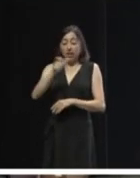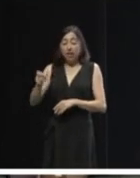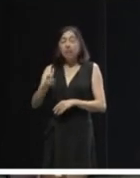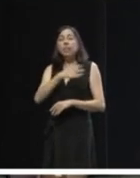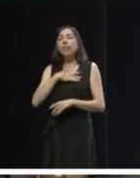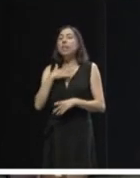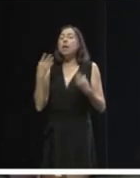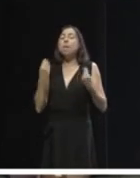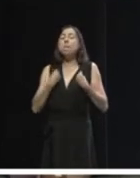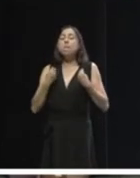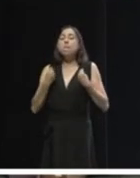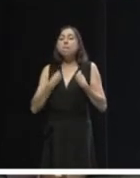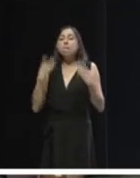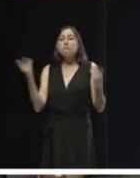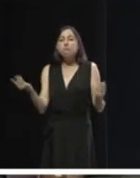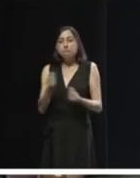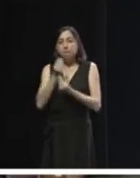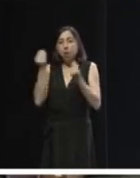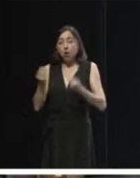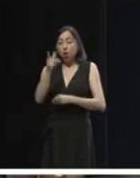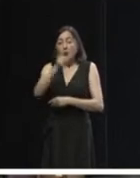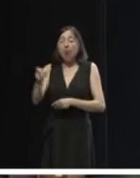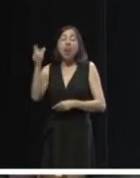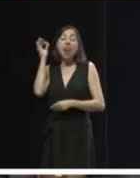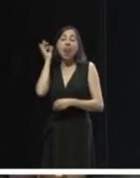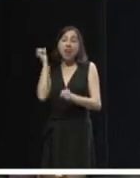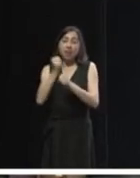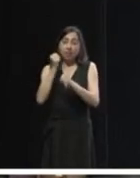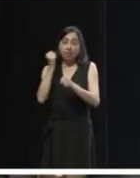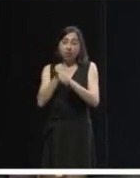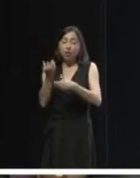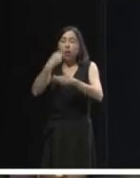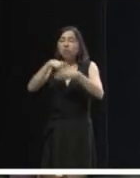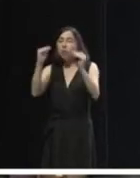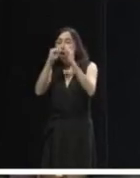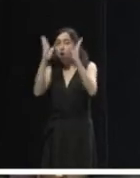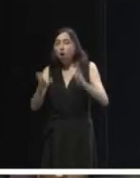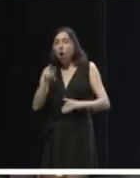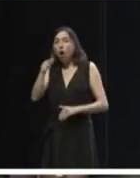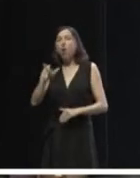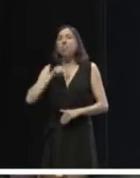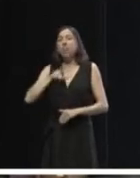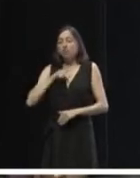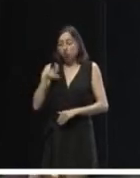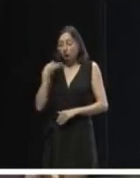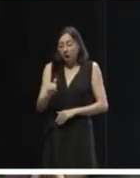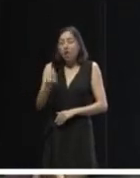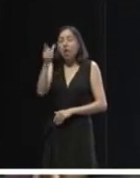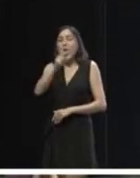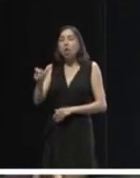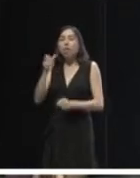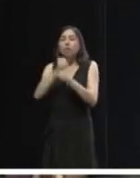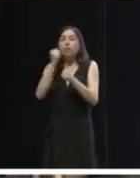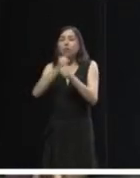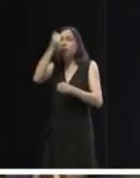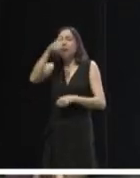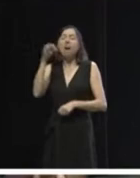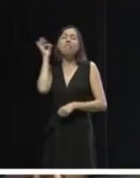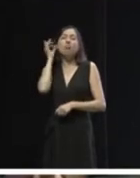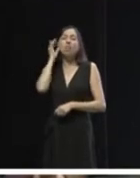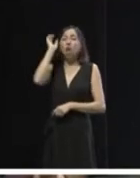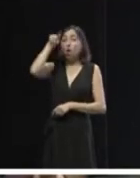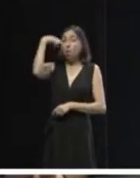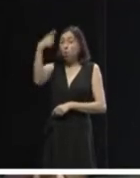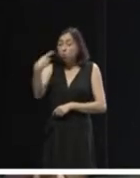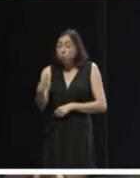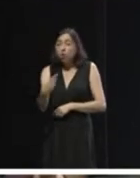vivir mejor, la de las trabajadoras del hogar que hoy tienen derechos, la de los trabajadores y trabajadoras de la cultura que